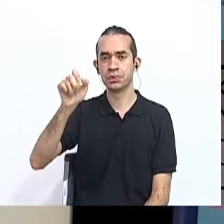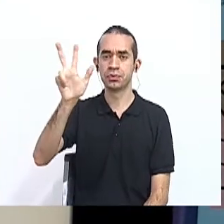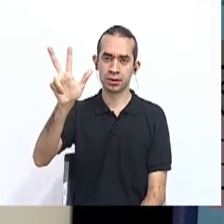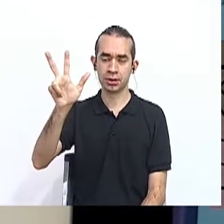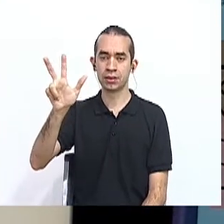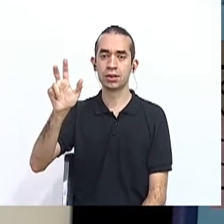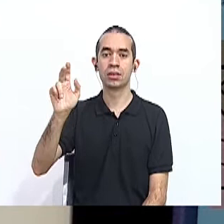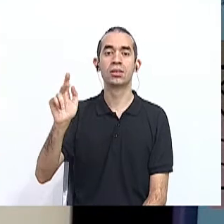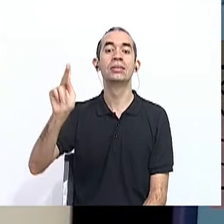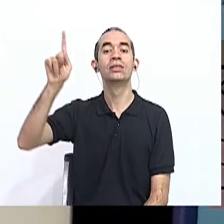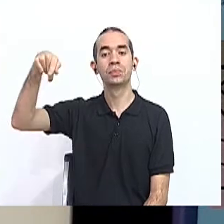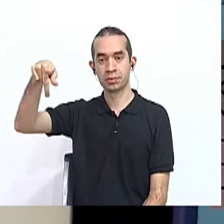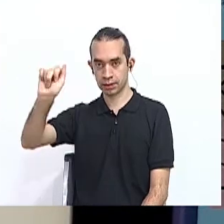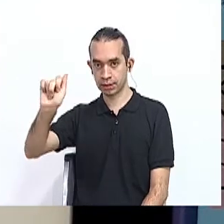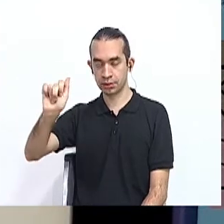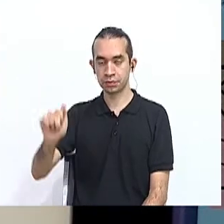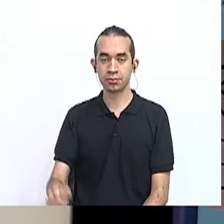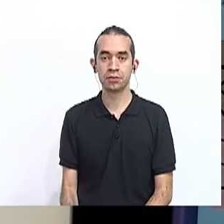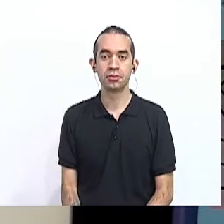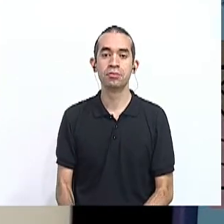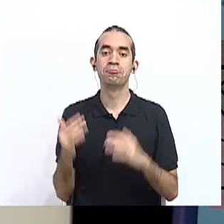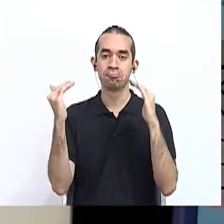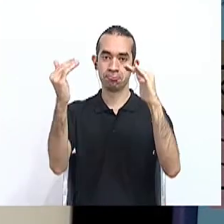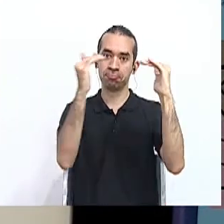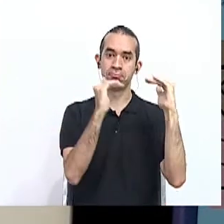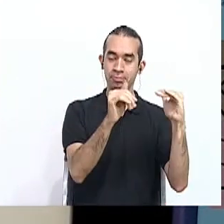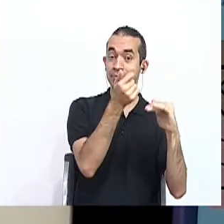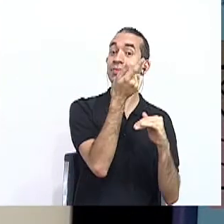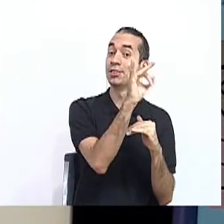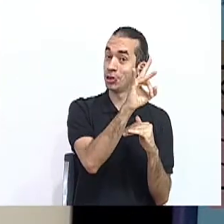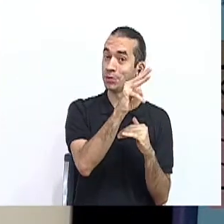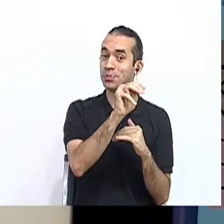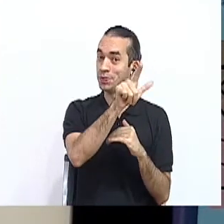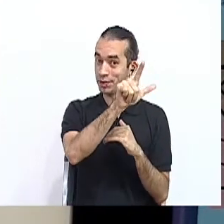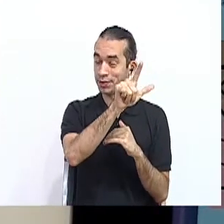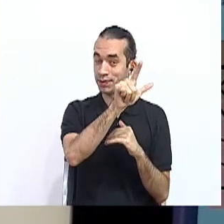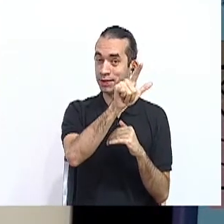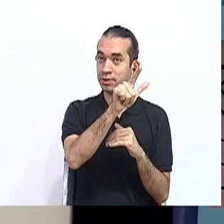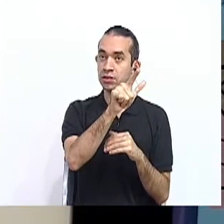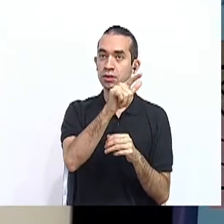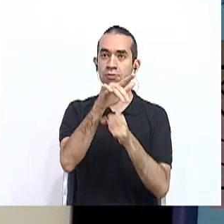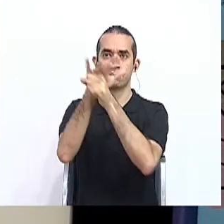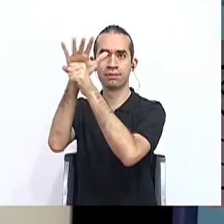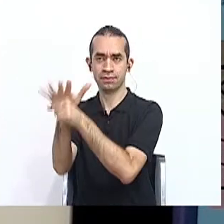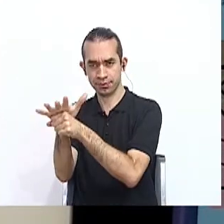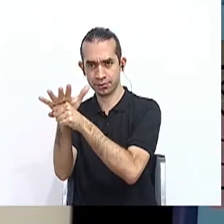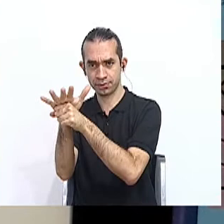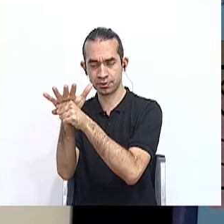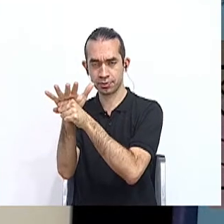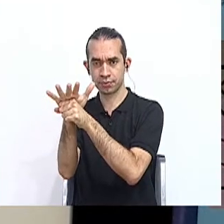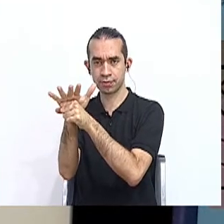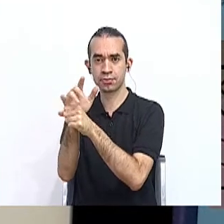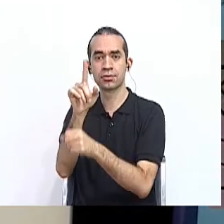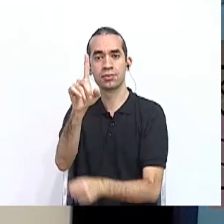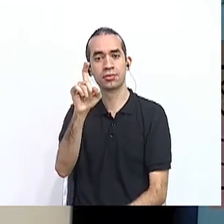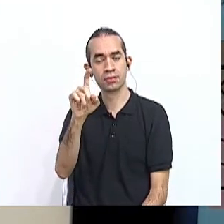111,3 kilopascales. Ahora en un volumen de 18 mililitros vemos que la presión que se registra es de